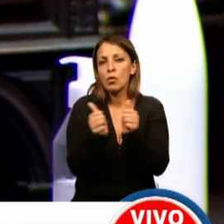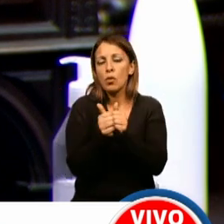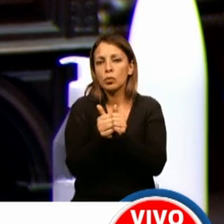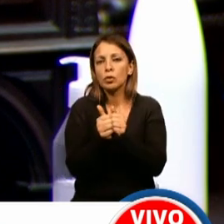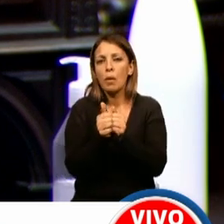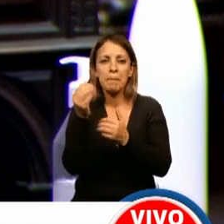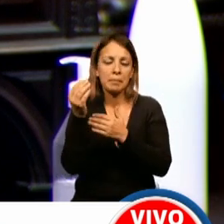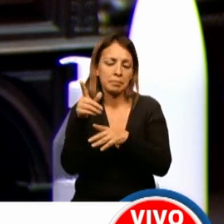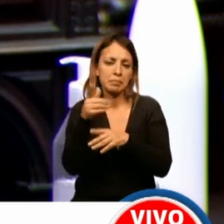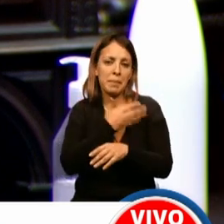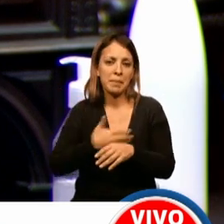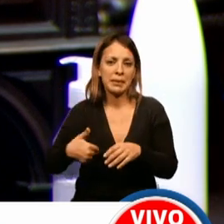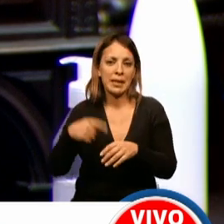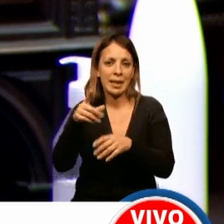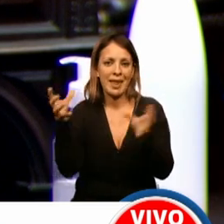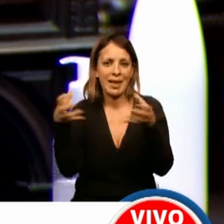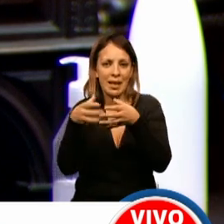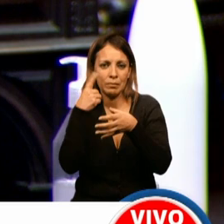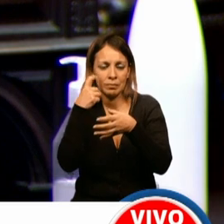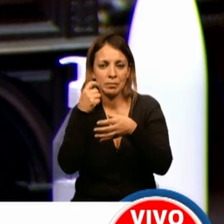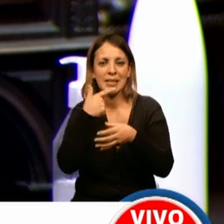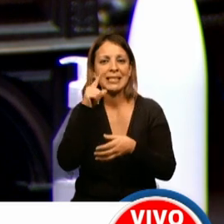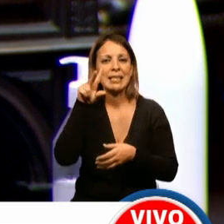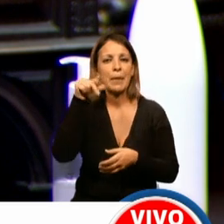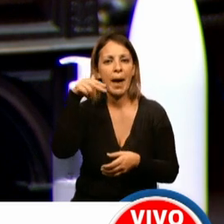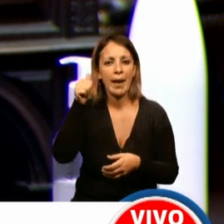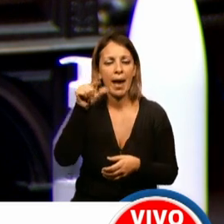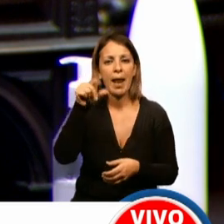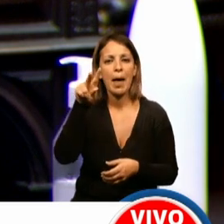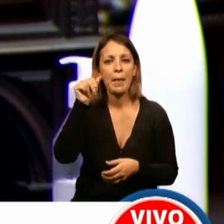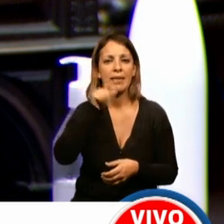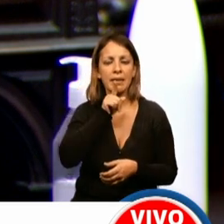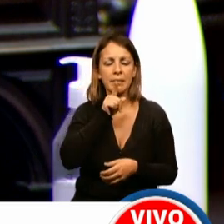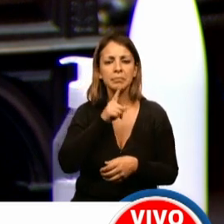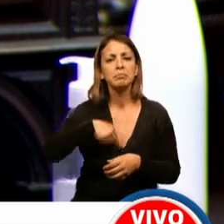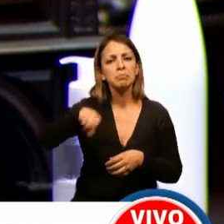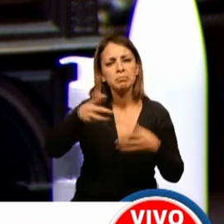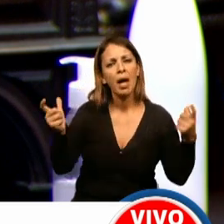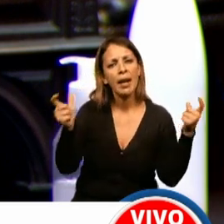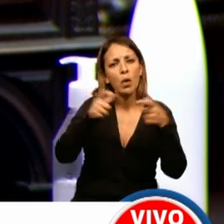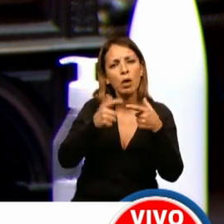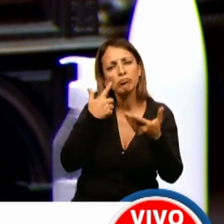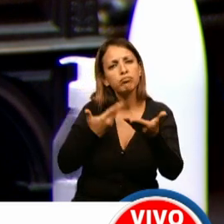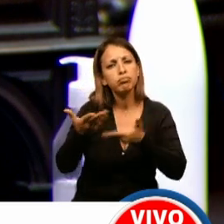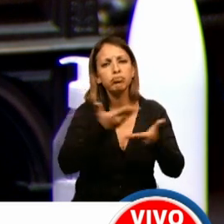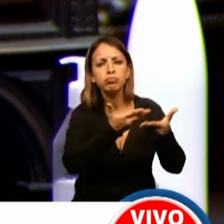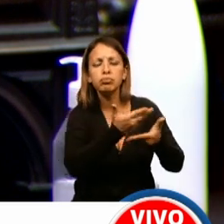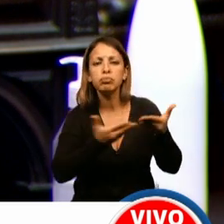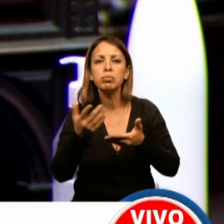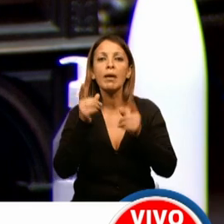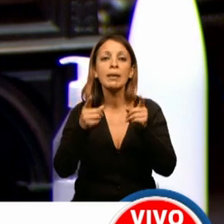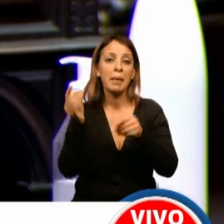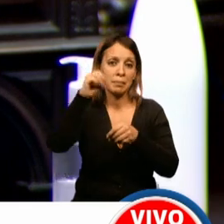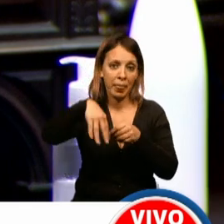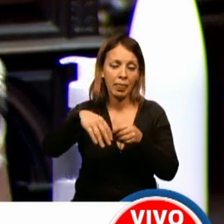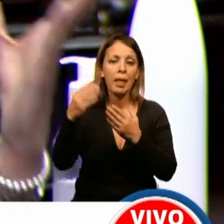del observatorio la doctora silvana labat y nos sentamos a escuchar y esa mesa se sumaron también al ministro